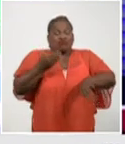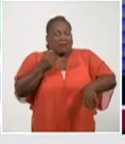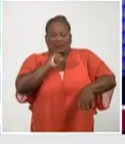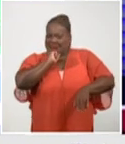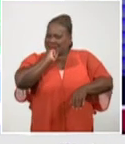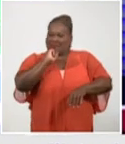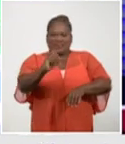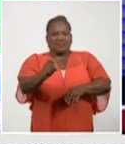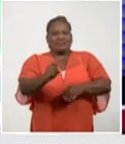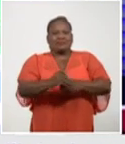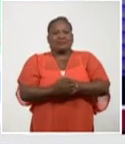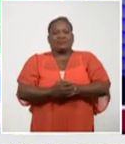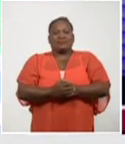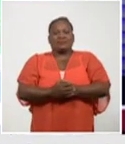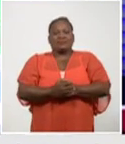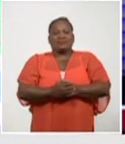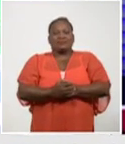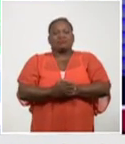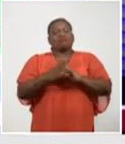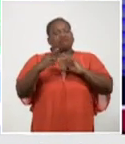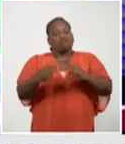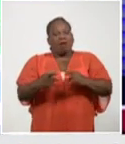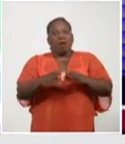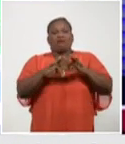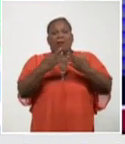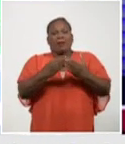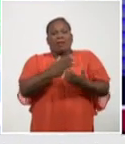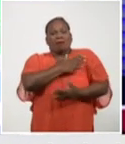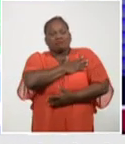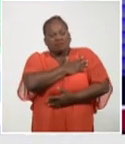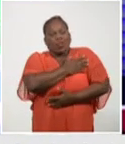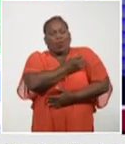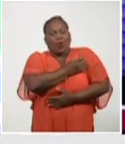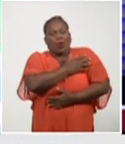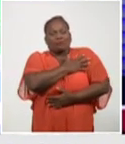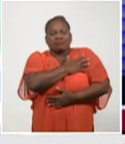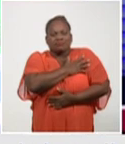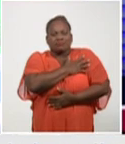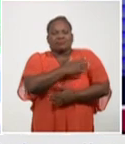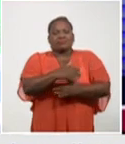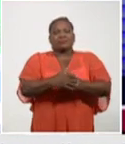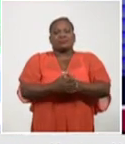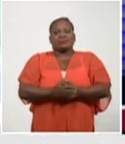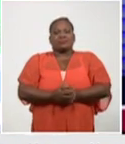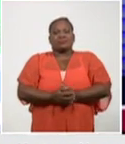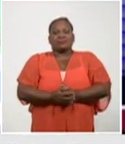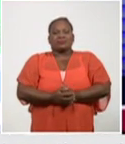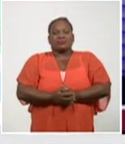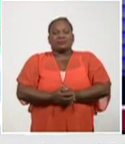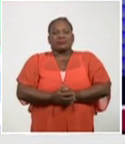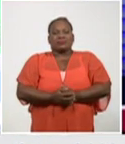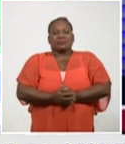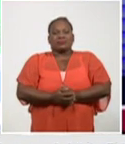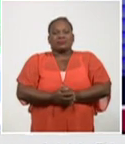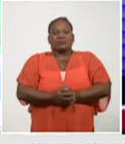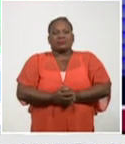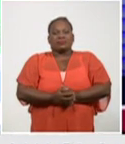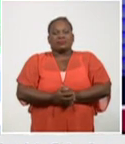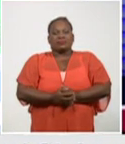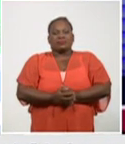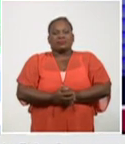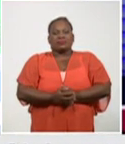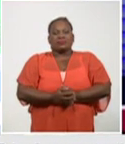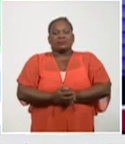reanimación. Reiteramos nuestras condolencias a sus familiares y amistades. Y